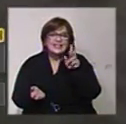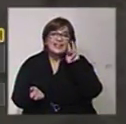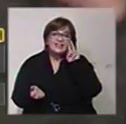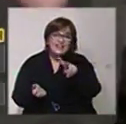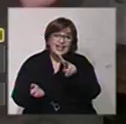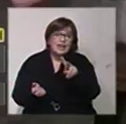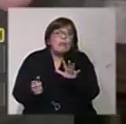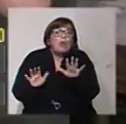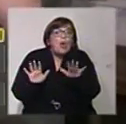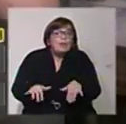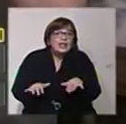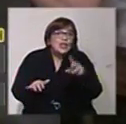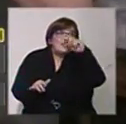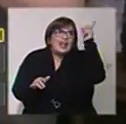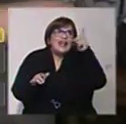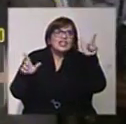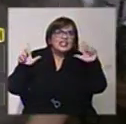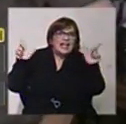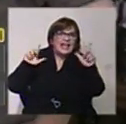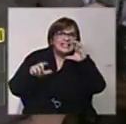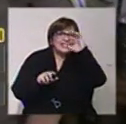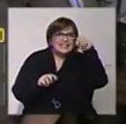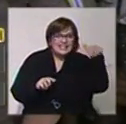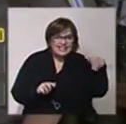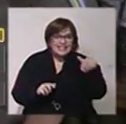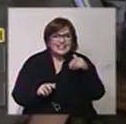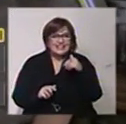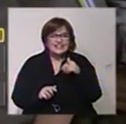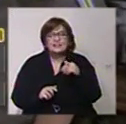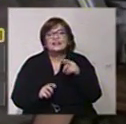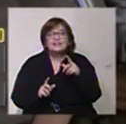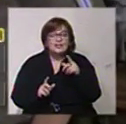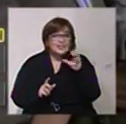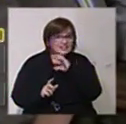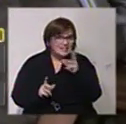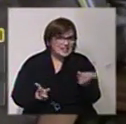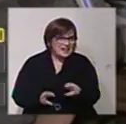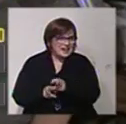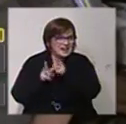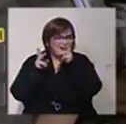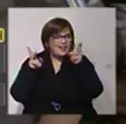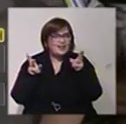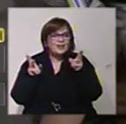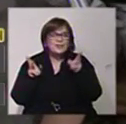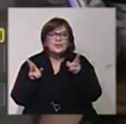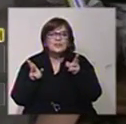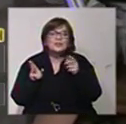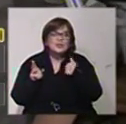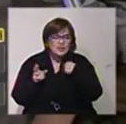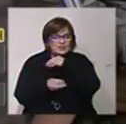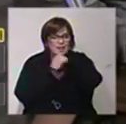al menos en una cadena internacional tipo CNN. Bueno, fue una curiosidad enorme, ¿no? O sea, tengo